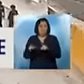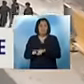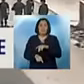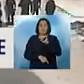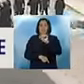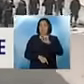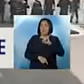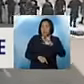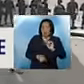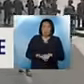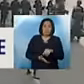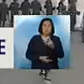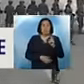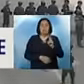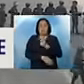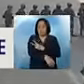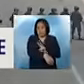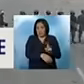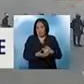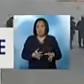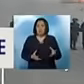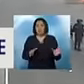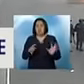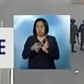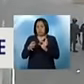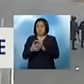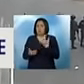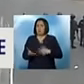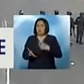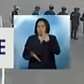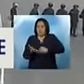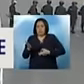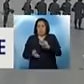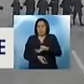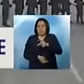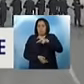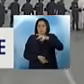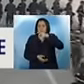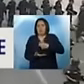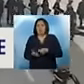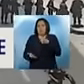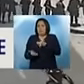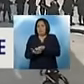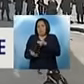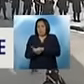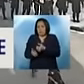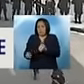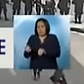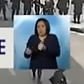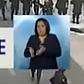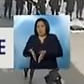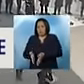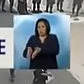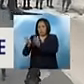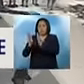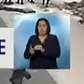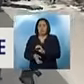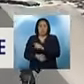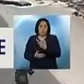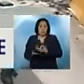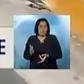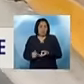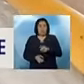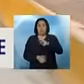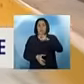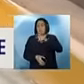y Ventanilla, que se han sumado a esta protesta por el alza en el cobro de los peajes. Sumado, además, también al alza del